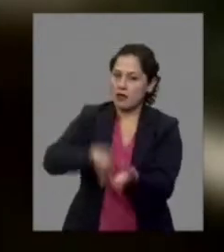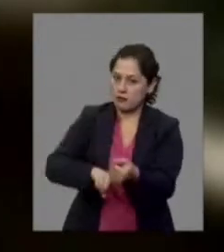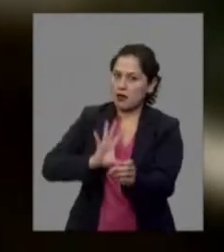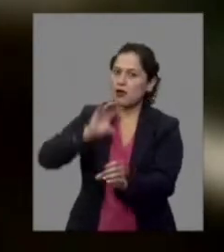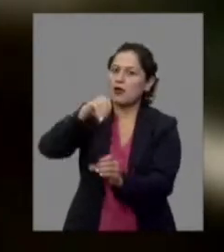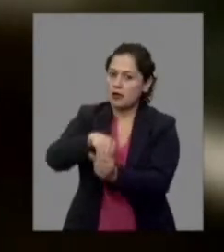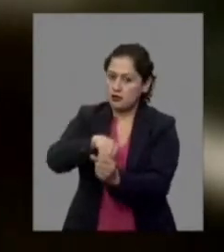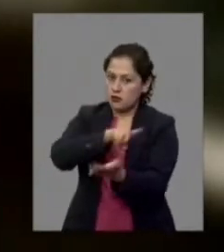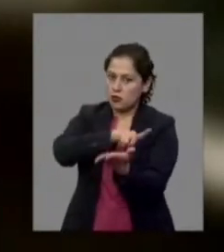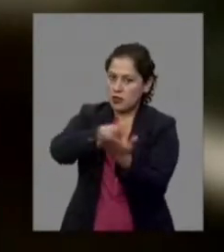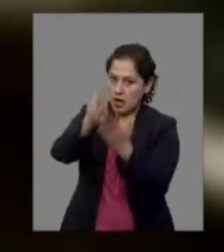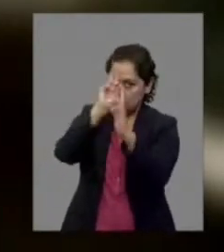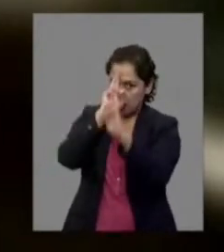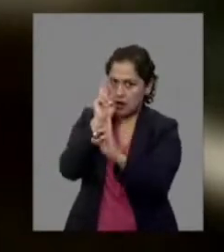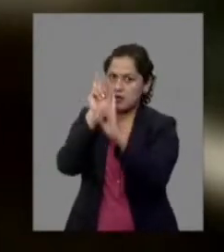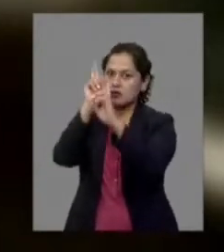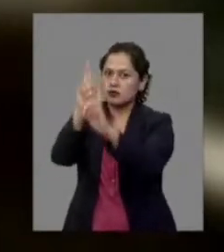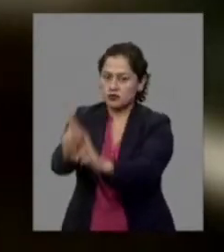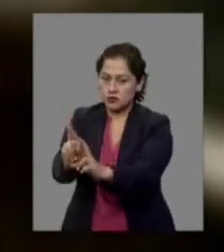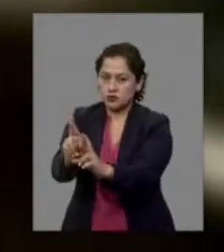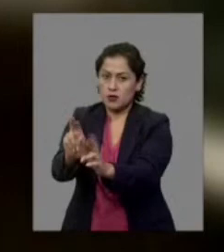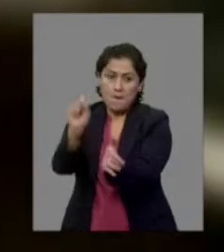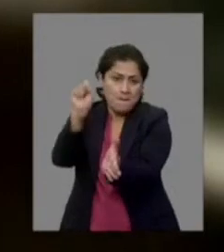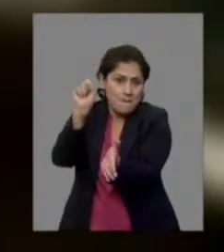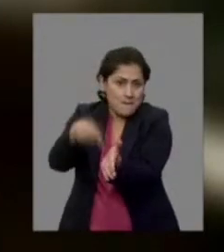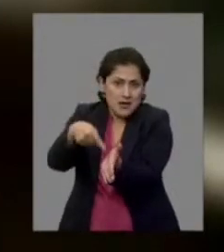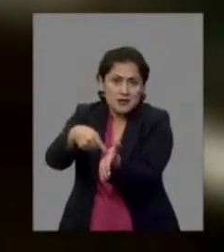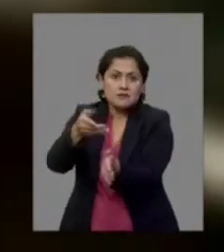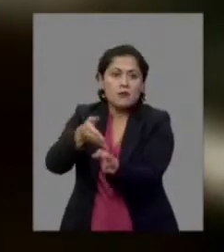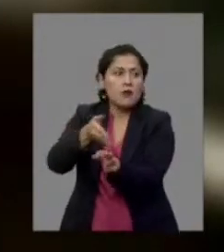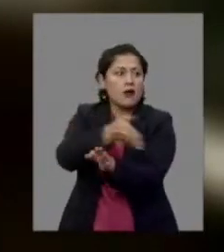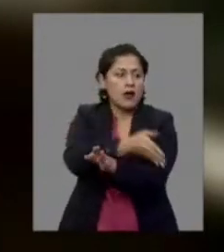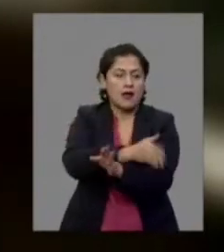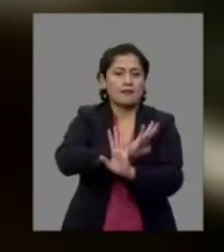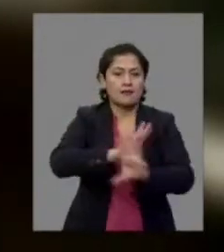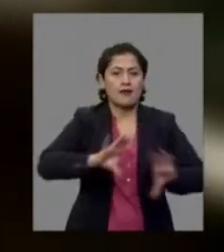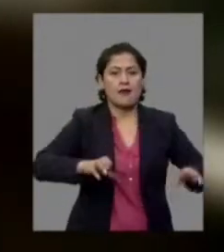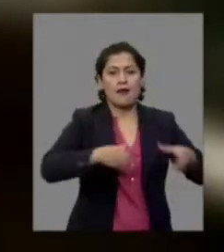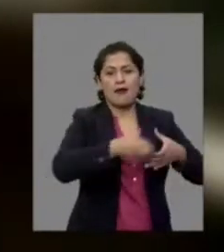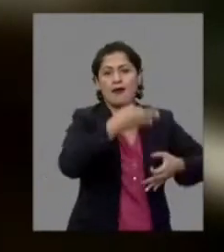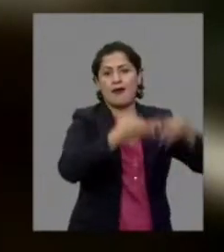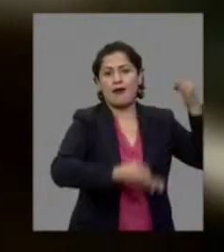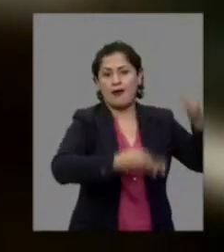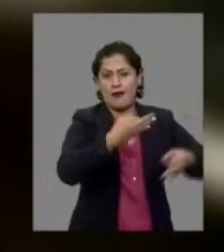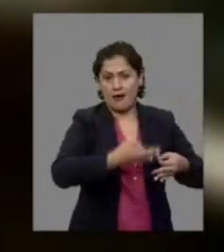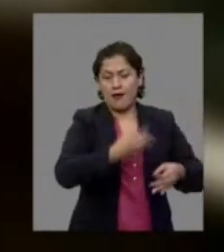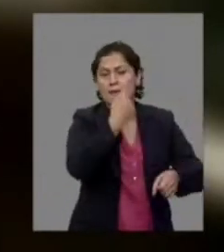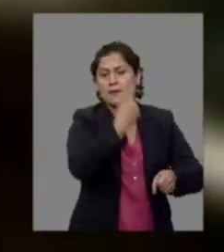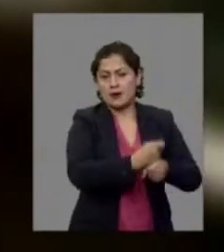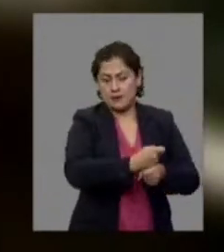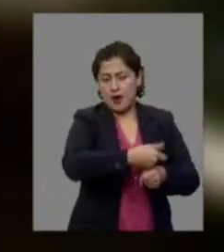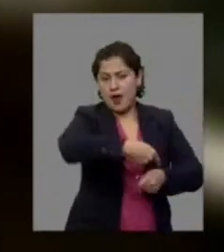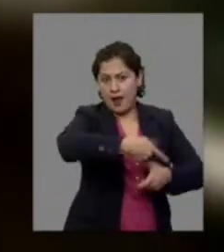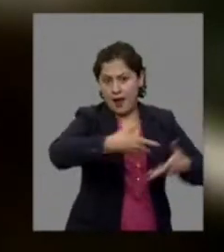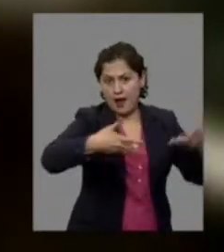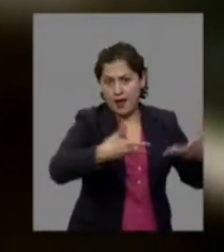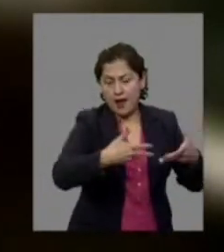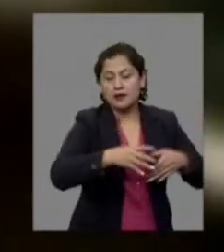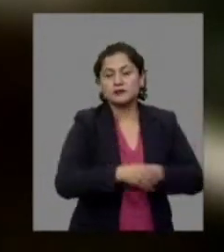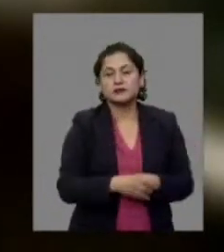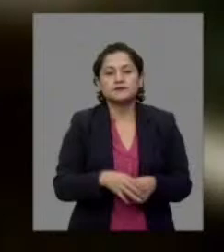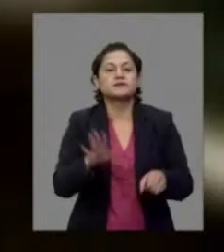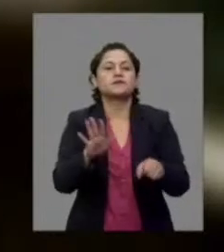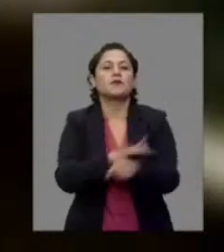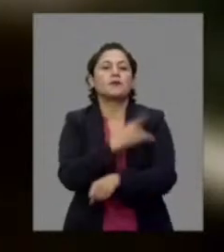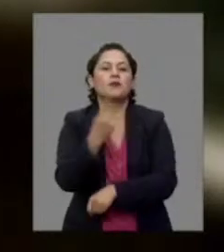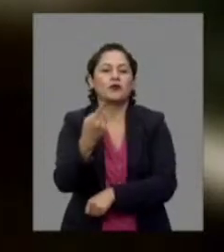venido abordando y profundizando, sobre todo la primera sala. Porque, insisto, la percepción social